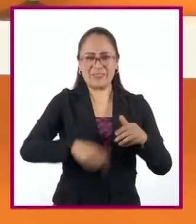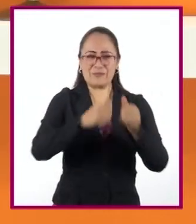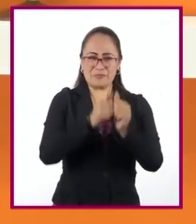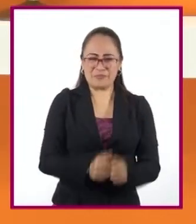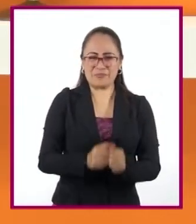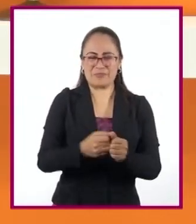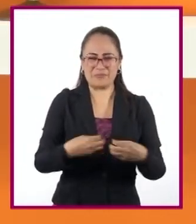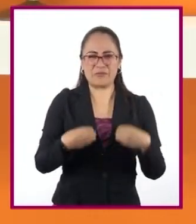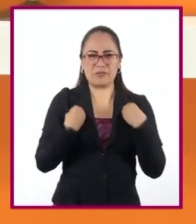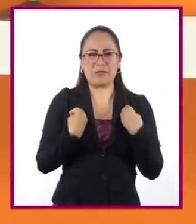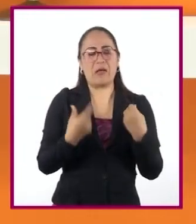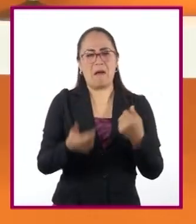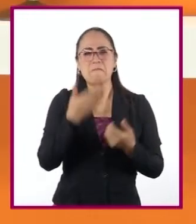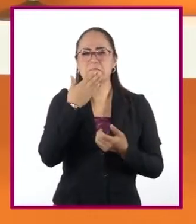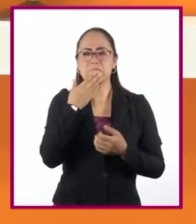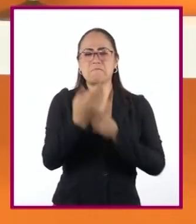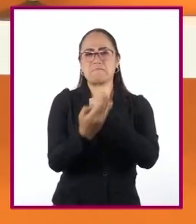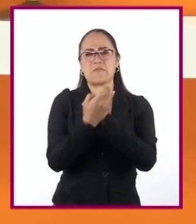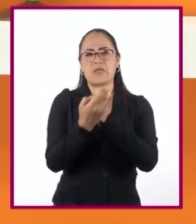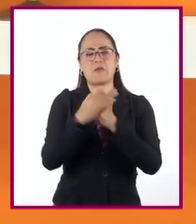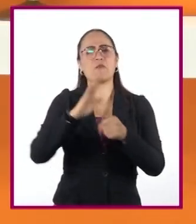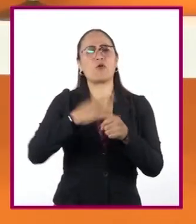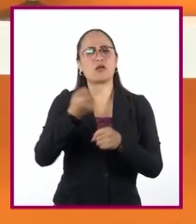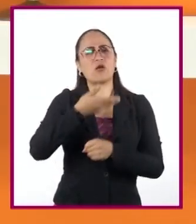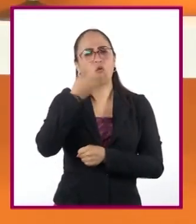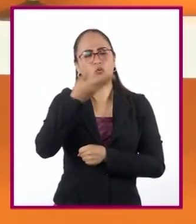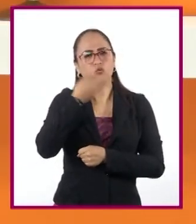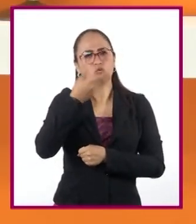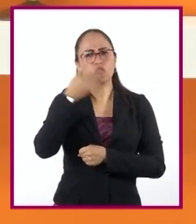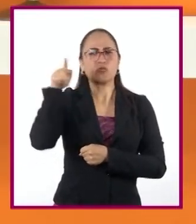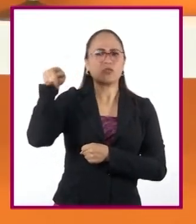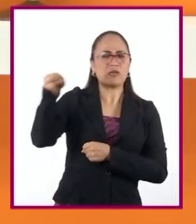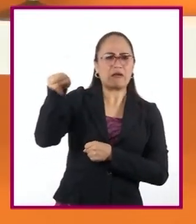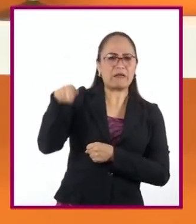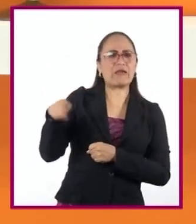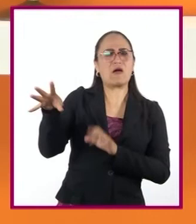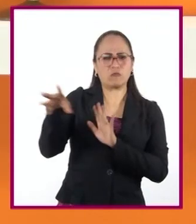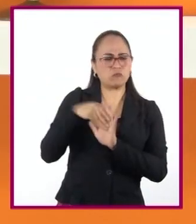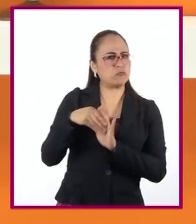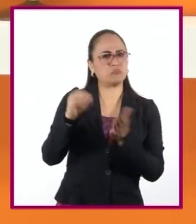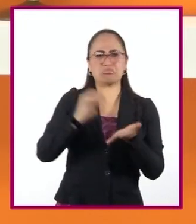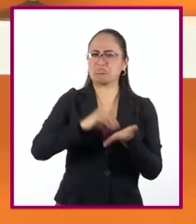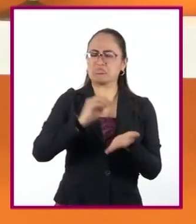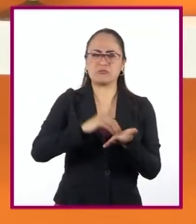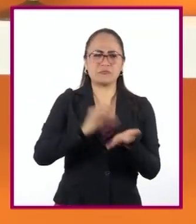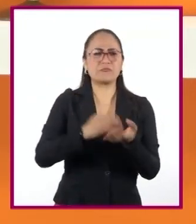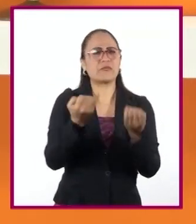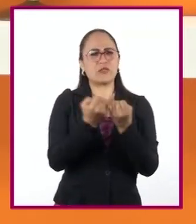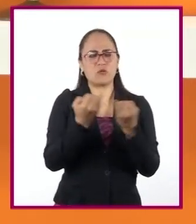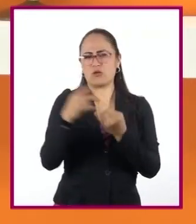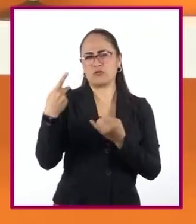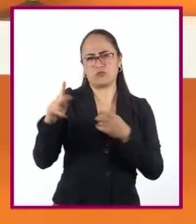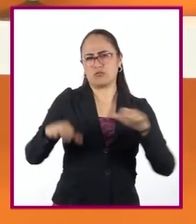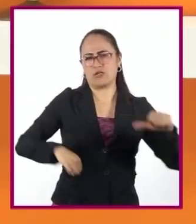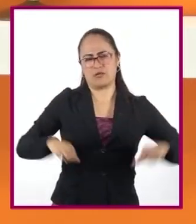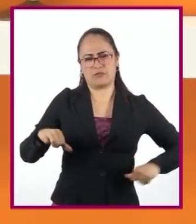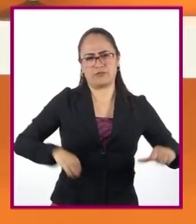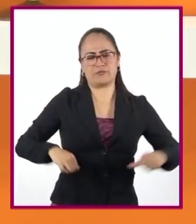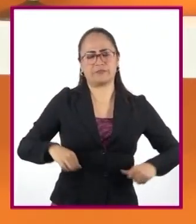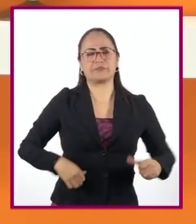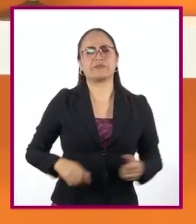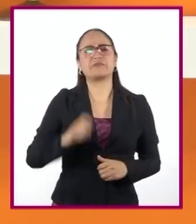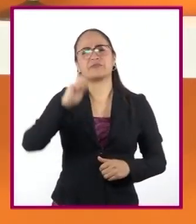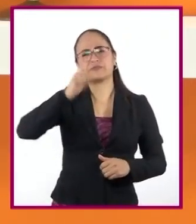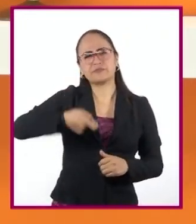la mayoría preservaban sus costumbres de su lugar de origen, como también las actividades. Eran